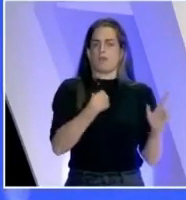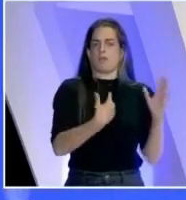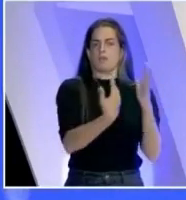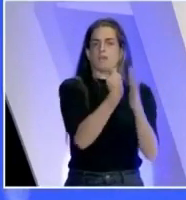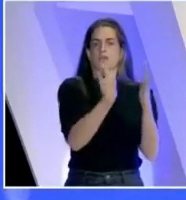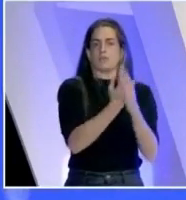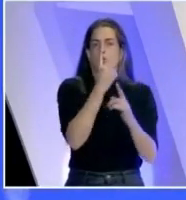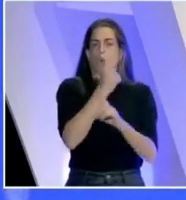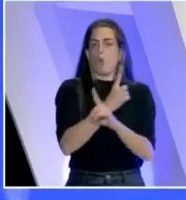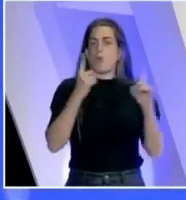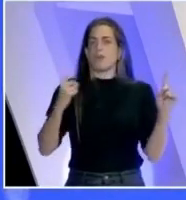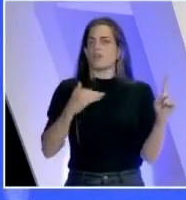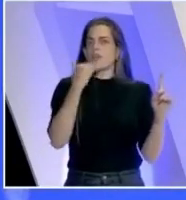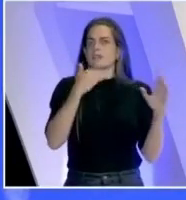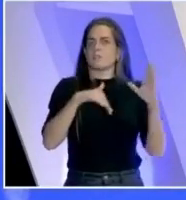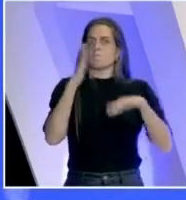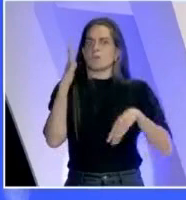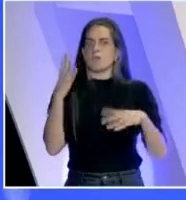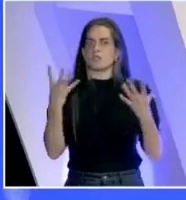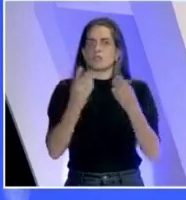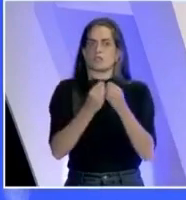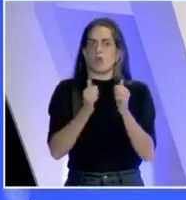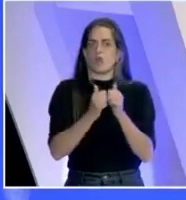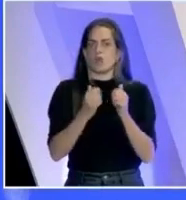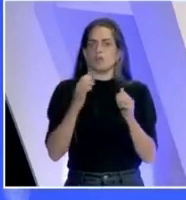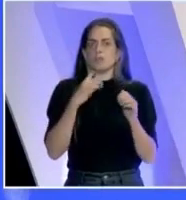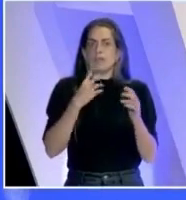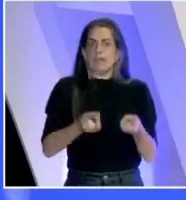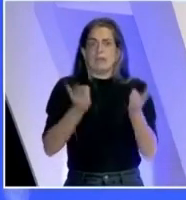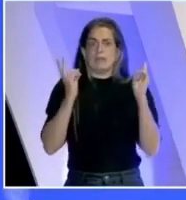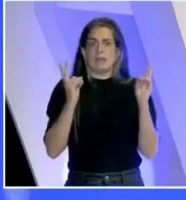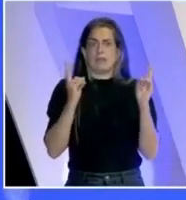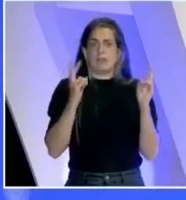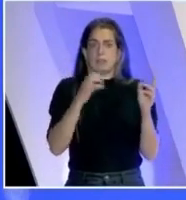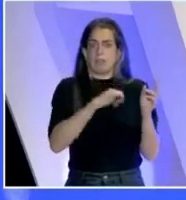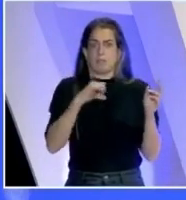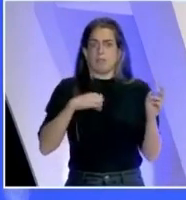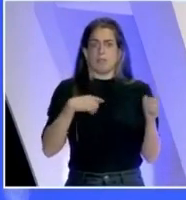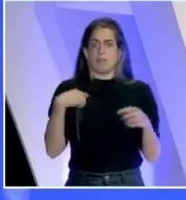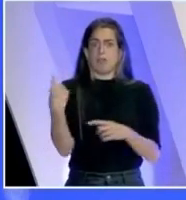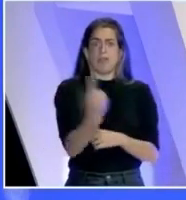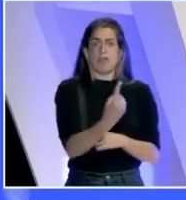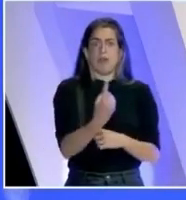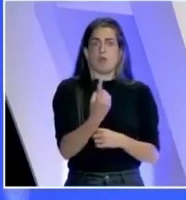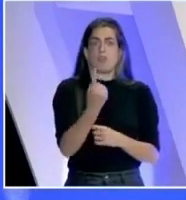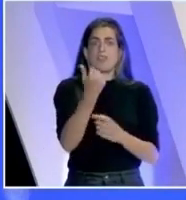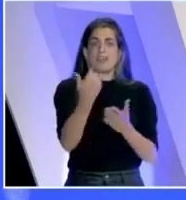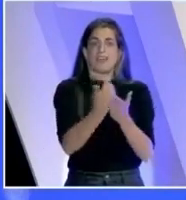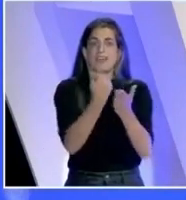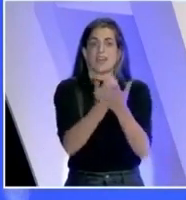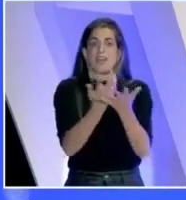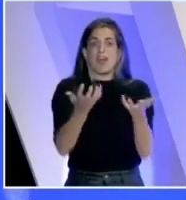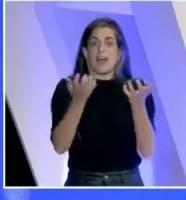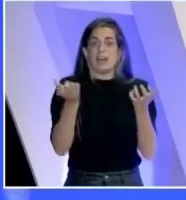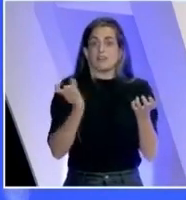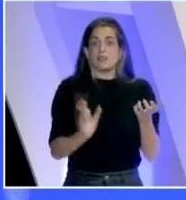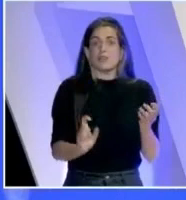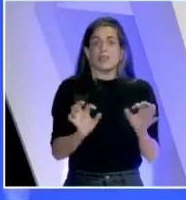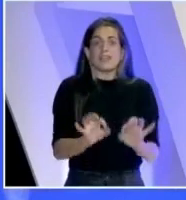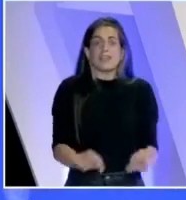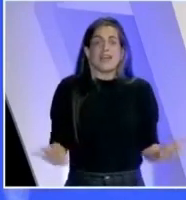un año con total independencia, con total libertad, y esto lo quiero subrayar, sin cobrar un céntimo, de nuevo lo quiero